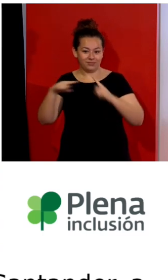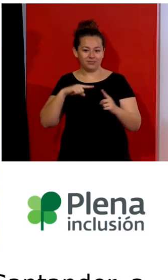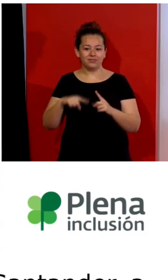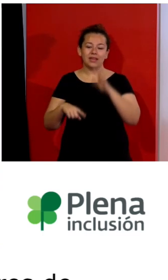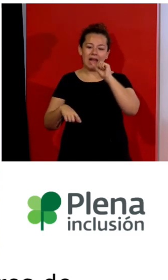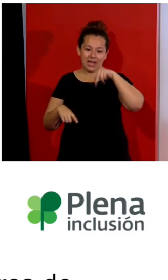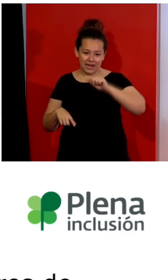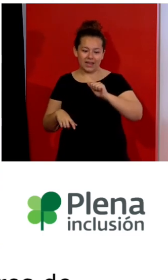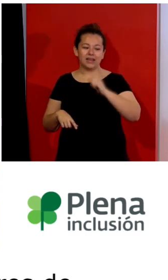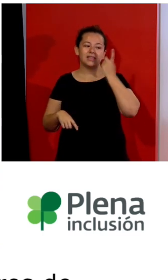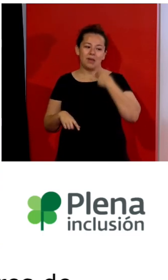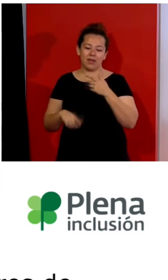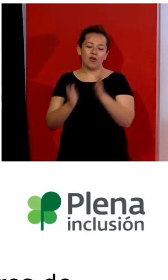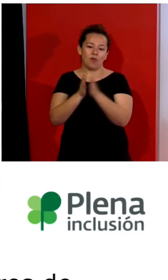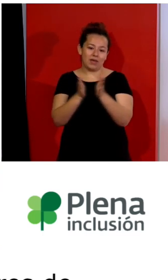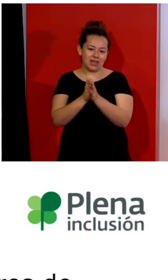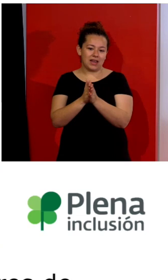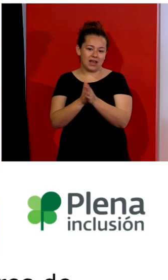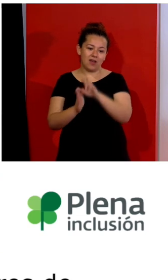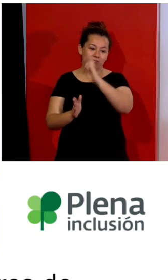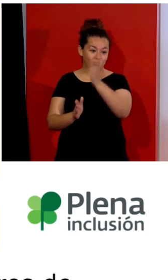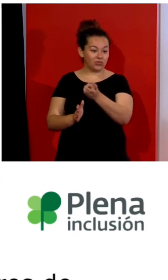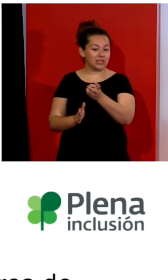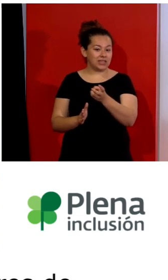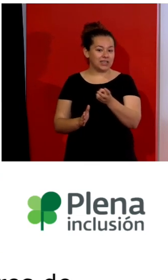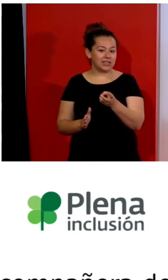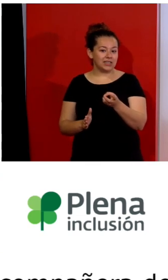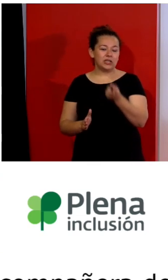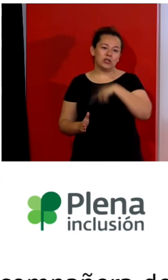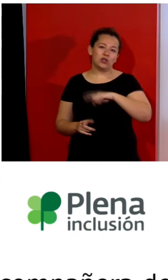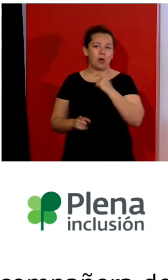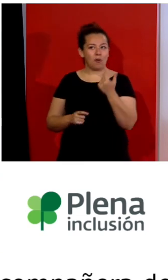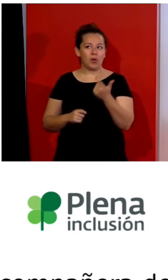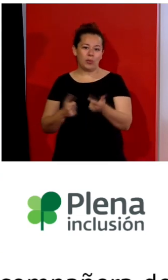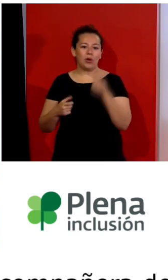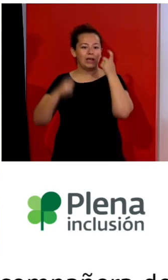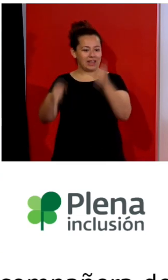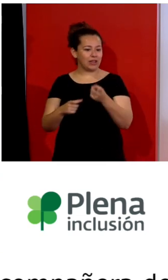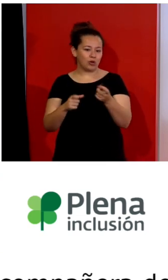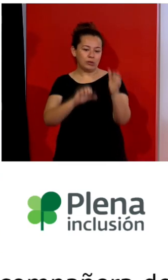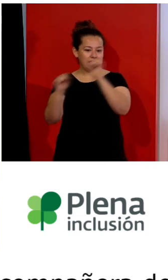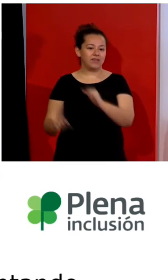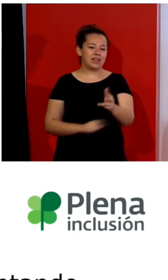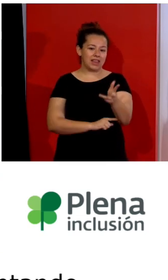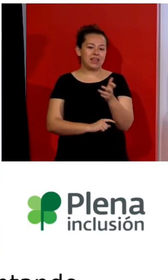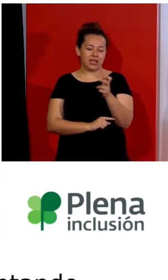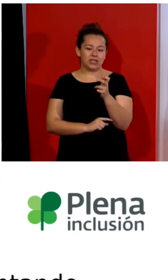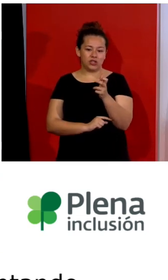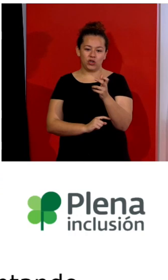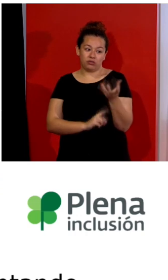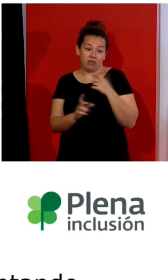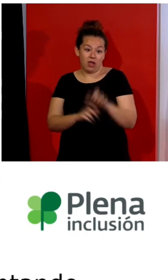Ana, y compañera ya de algún viaje que otro también, que vamos intentando defender los derechos también a lo largo de